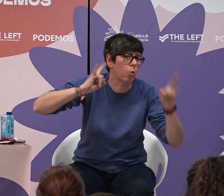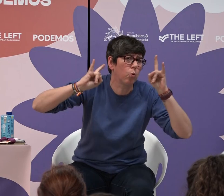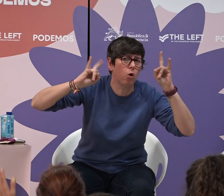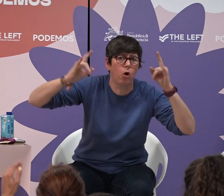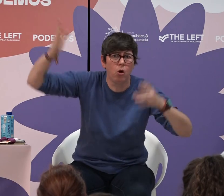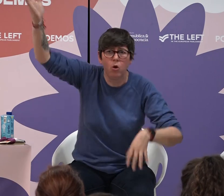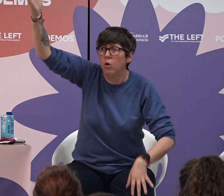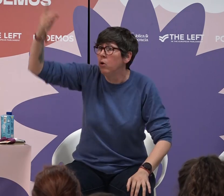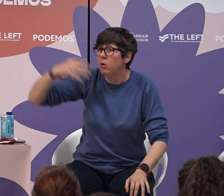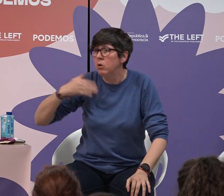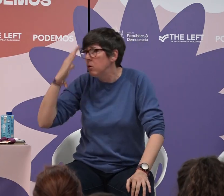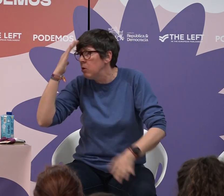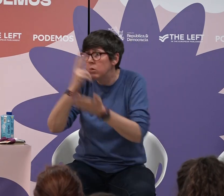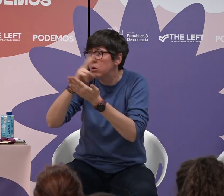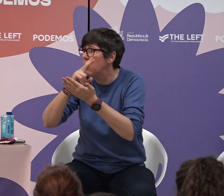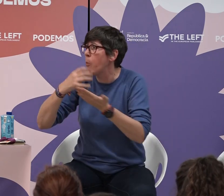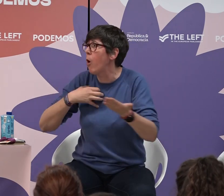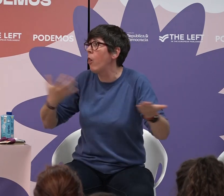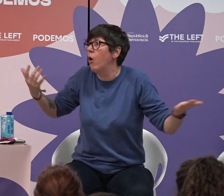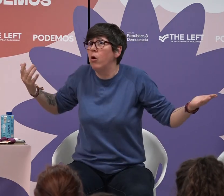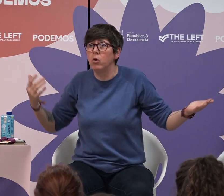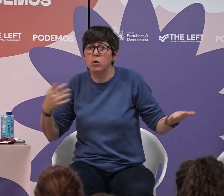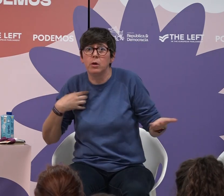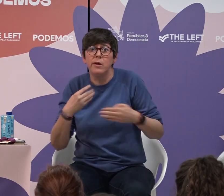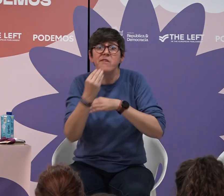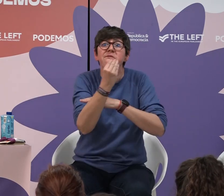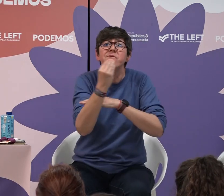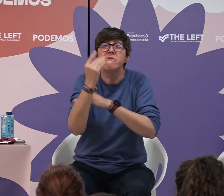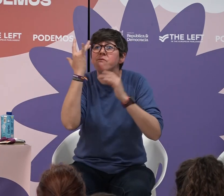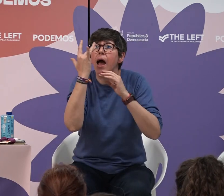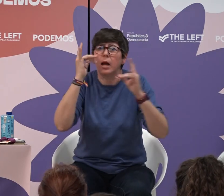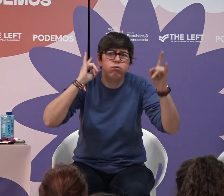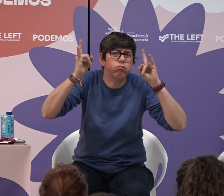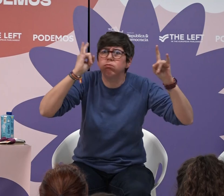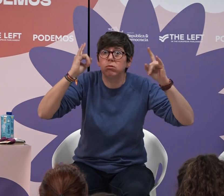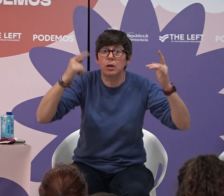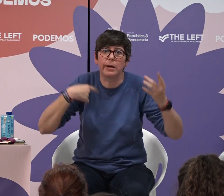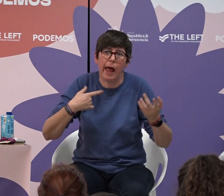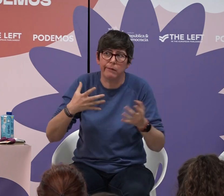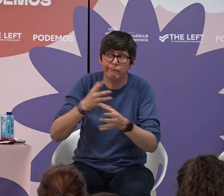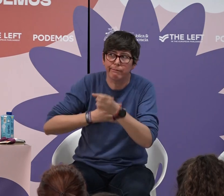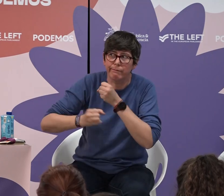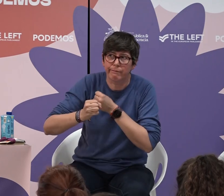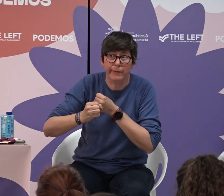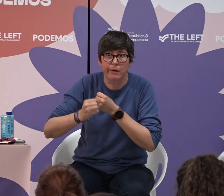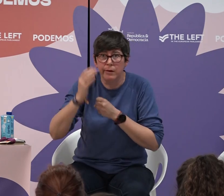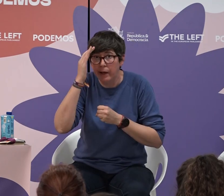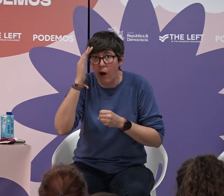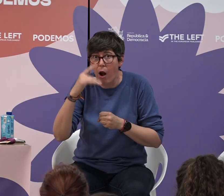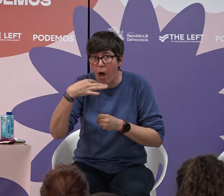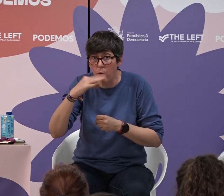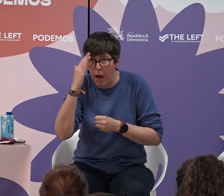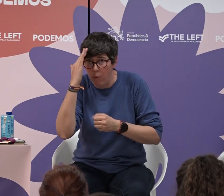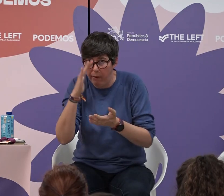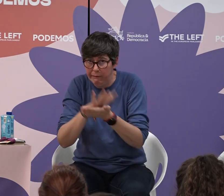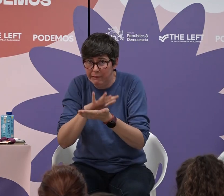los apartamentos turísticos qué ruido hacen no podemos dormir los turistas vienen y la lían y hace mucho ruido las fallas Ya sabéis la